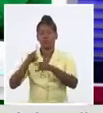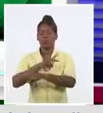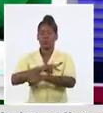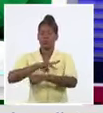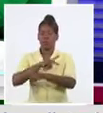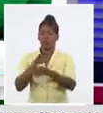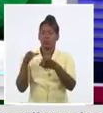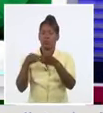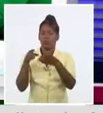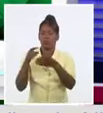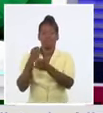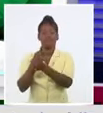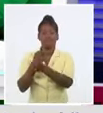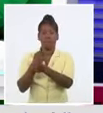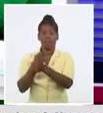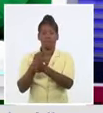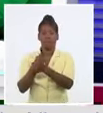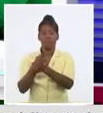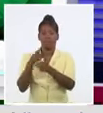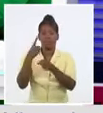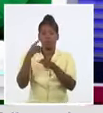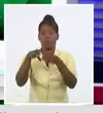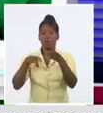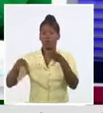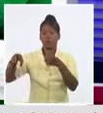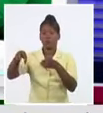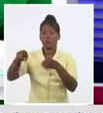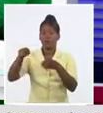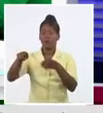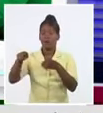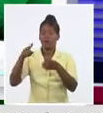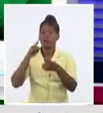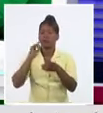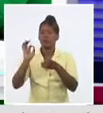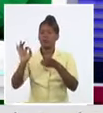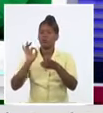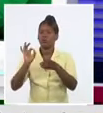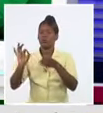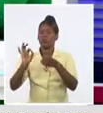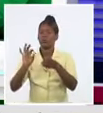en el periodo de cuarentena, y ya se acumulan